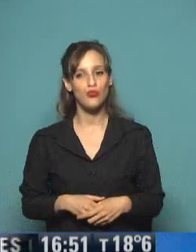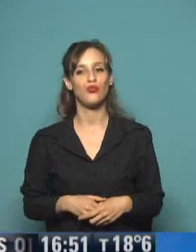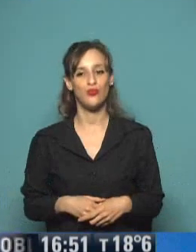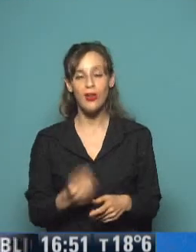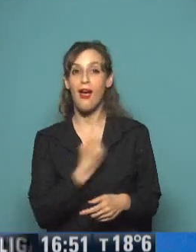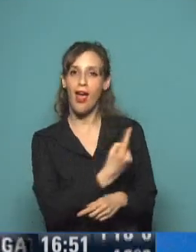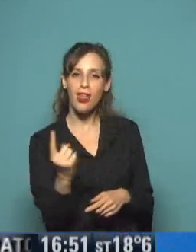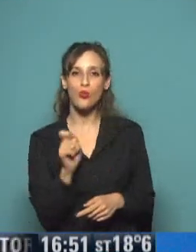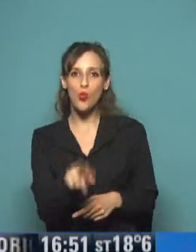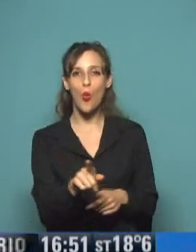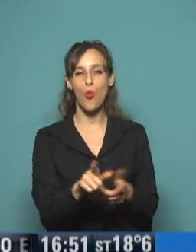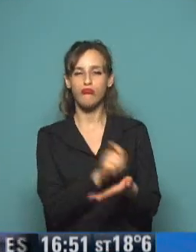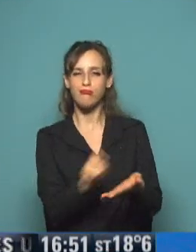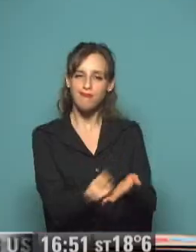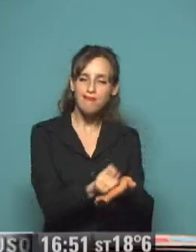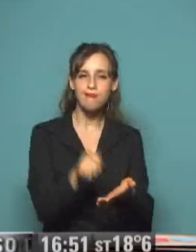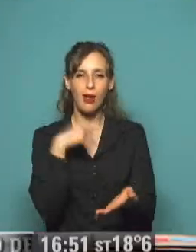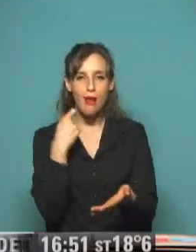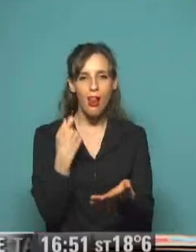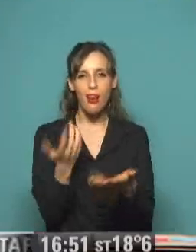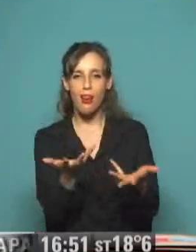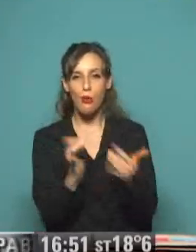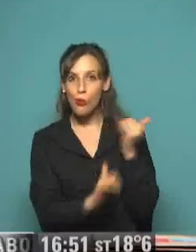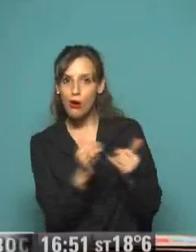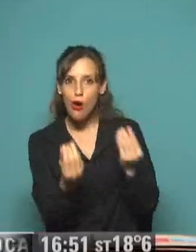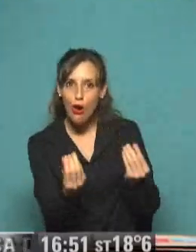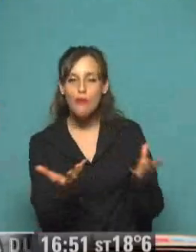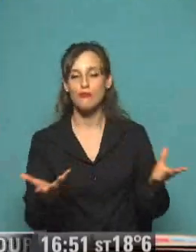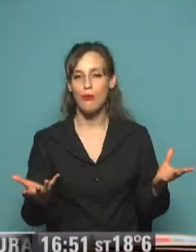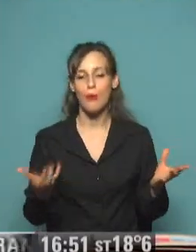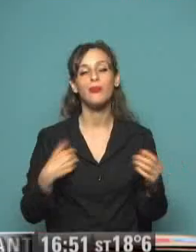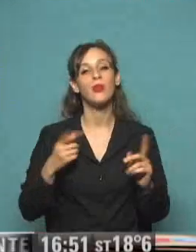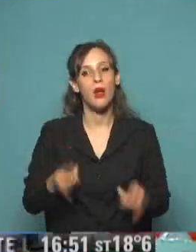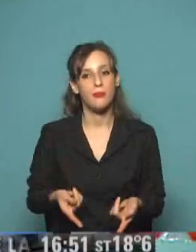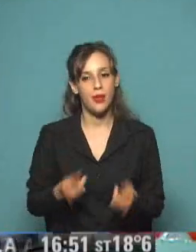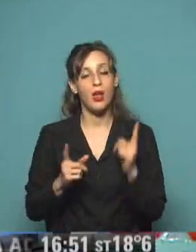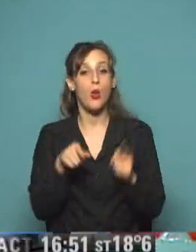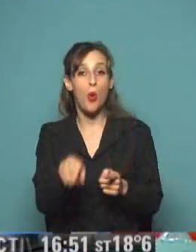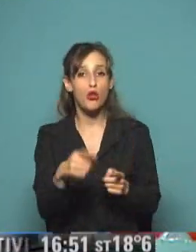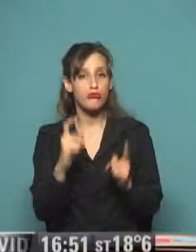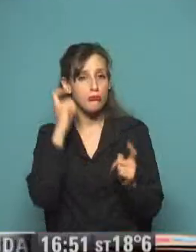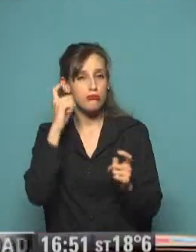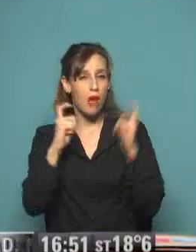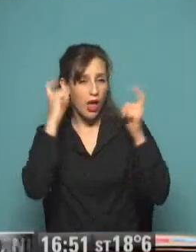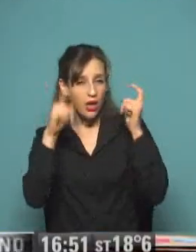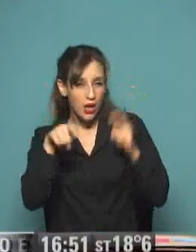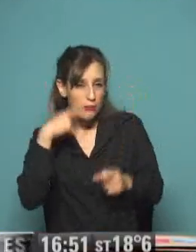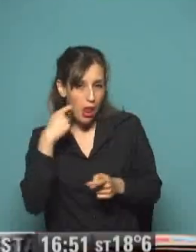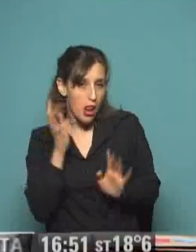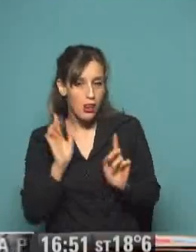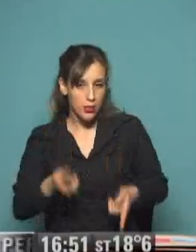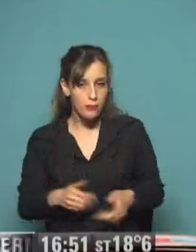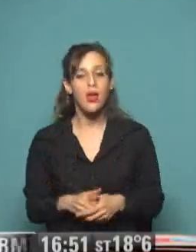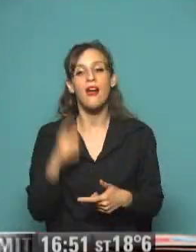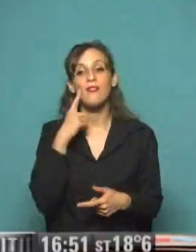su animalito preferido o el que quiera porque investigó. Y porque, imaginarios también. O imaginarios. ¿Cómo va a ser